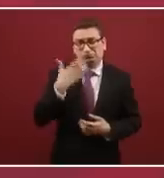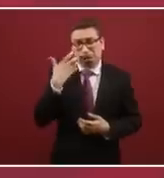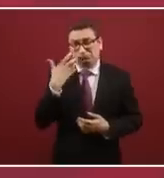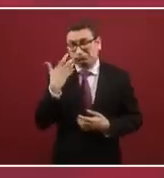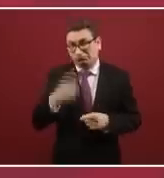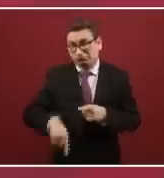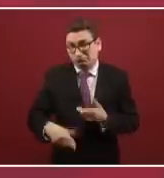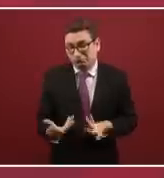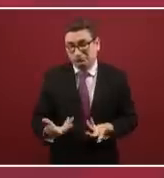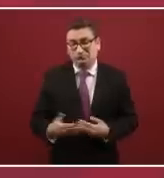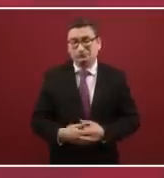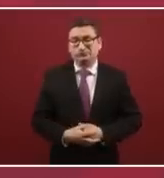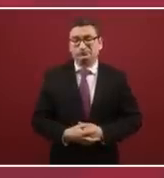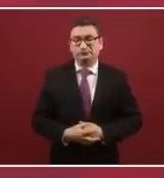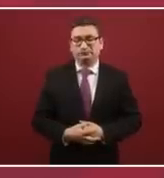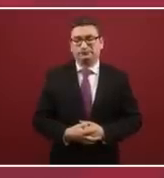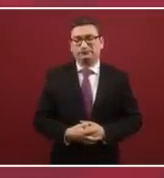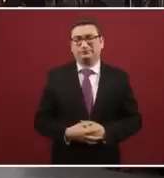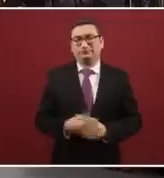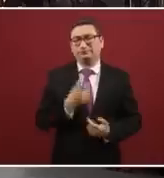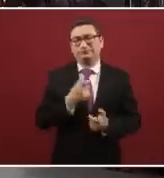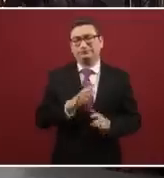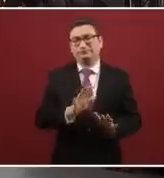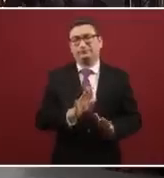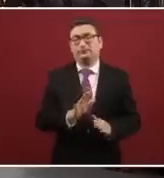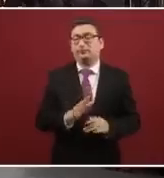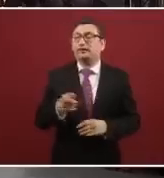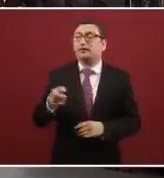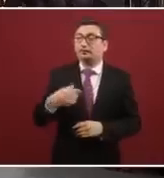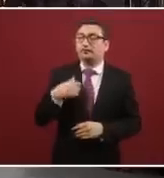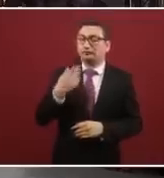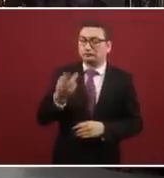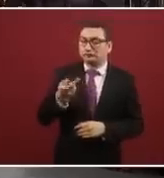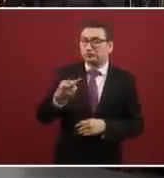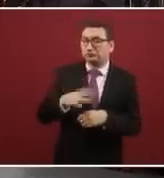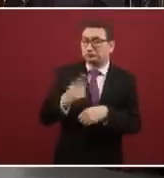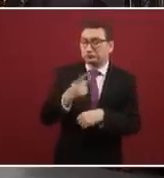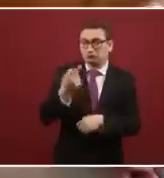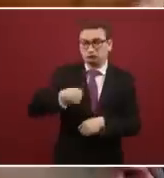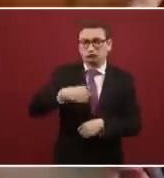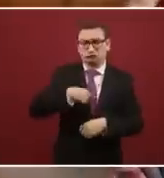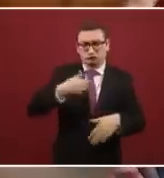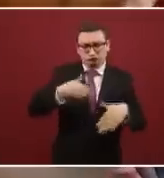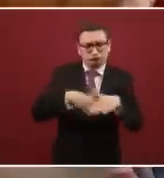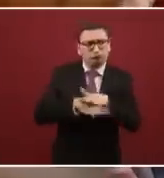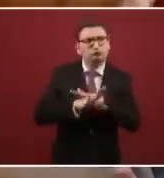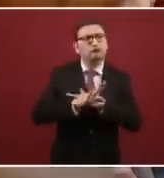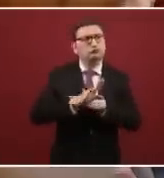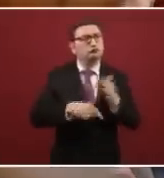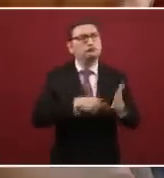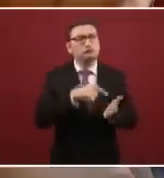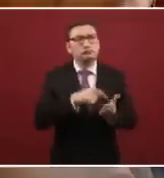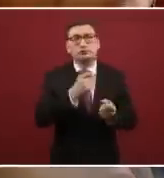Se lo pregunto porque tuvimos la oportunidad de hacer un recorrido y sí hay algunas áreas que ya están restringidas, por